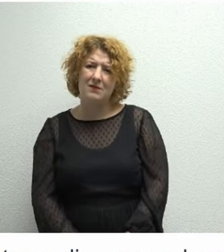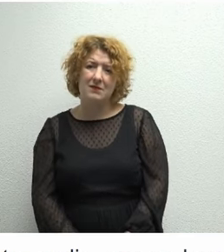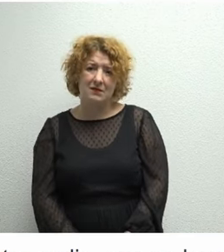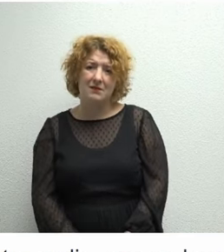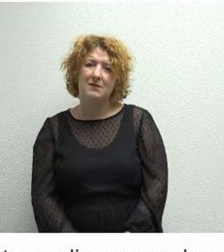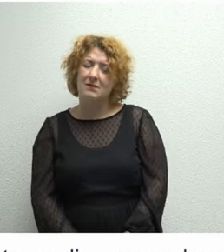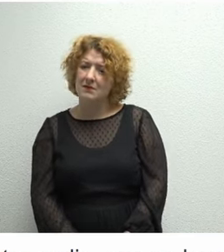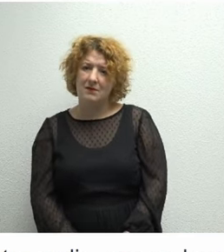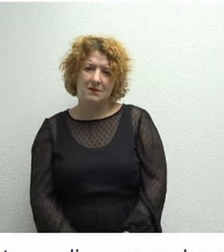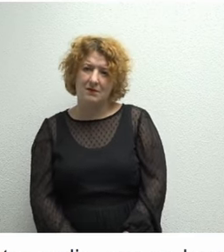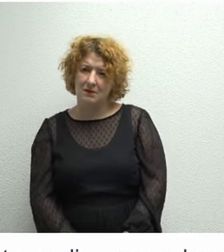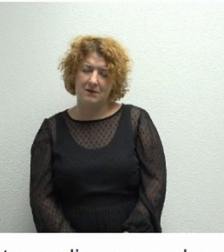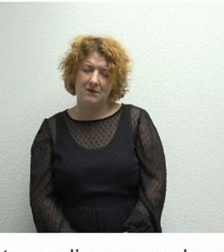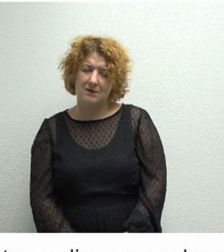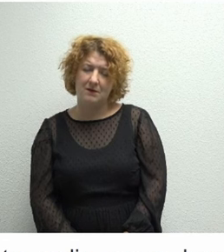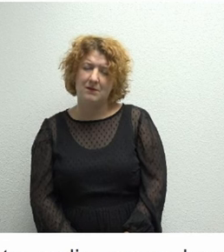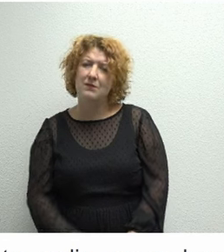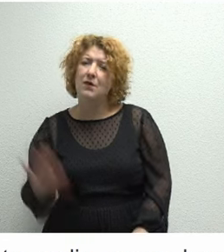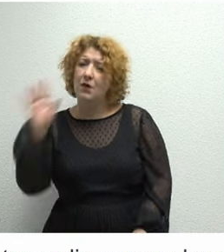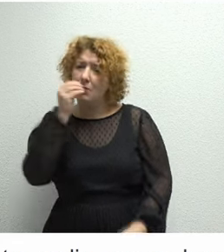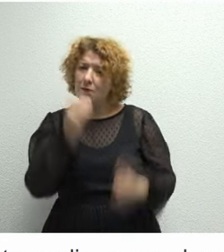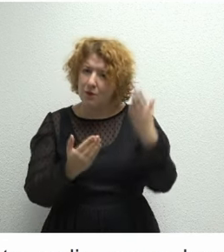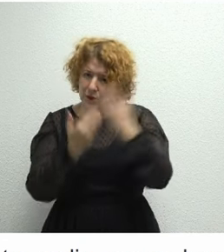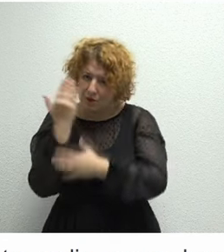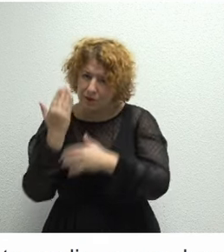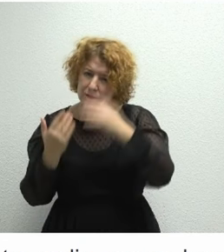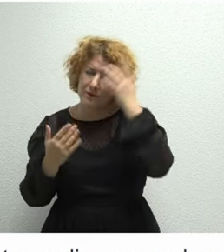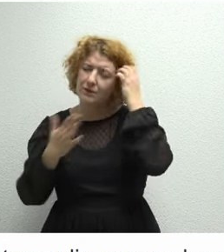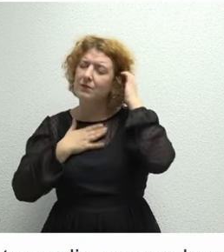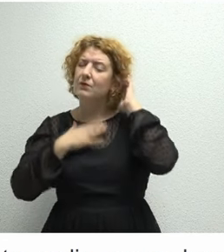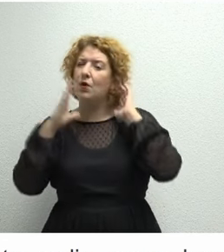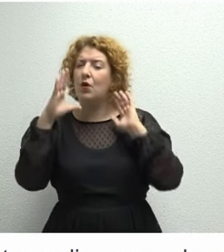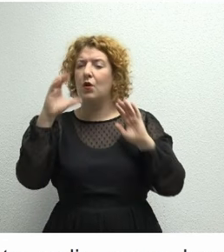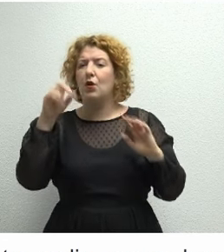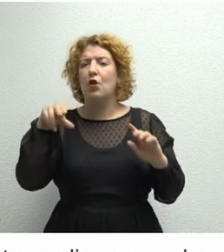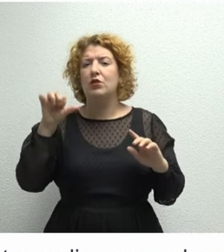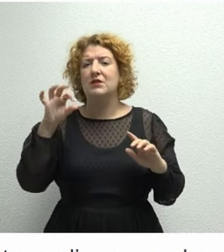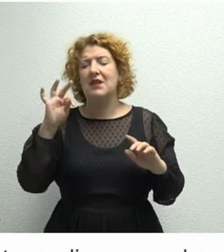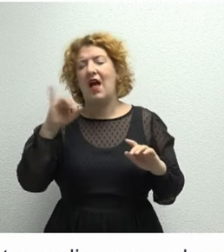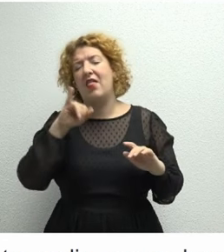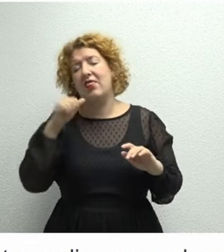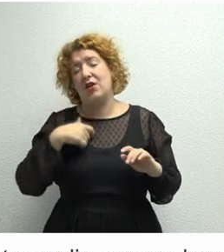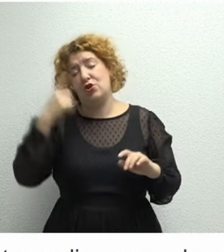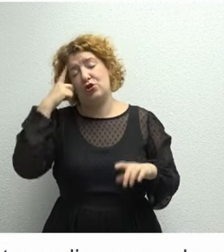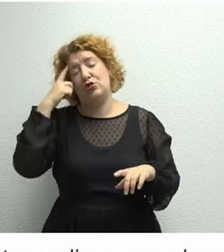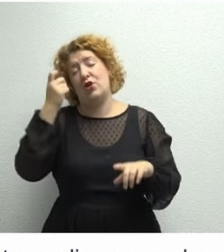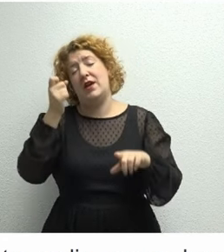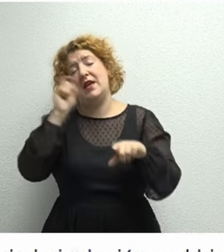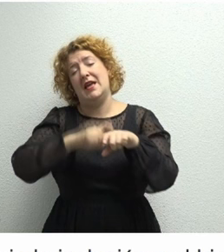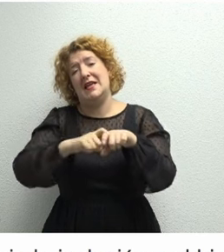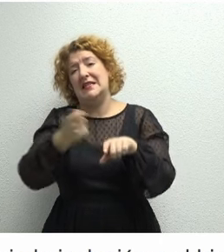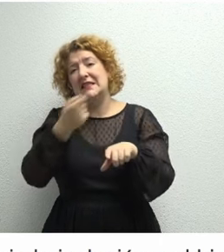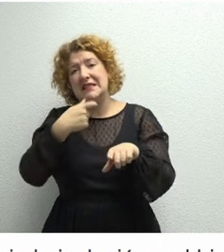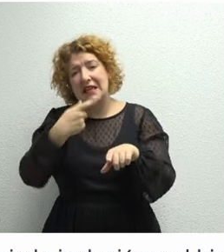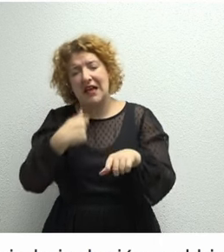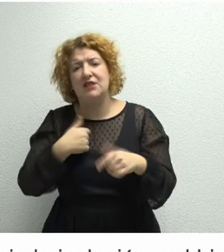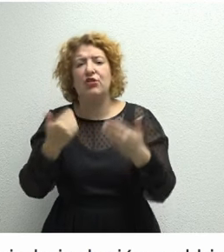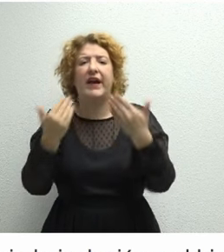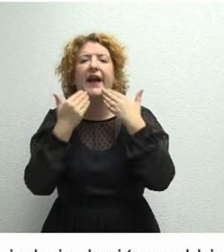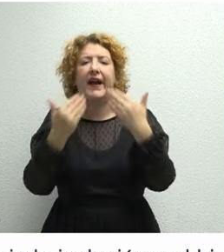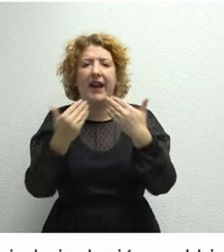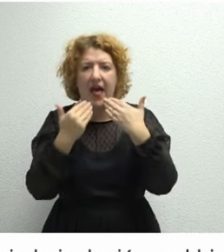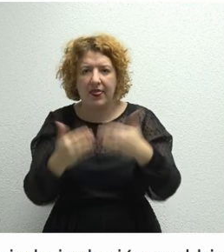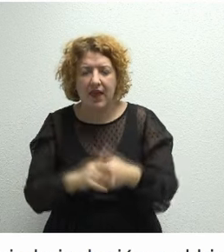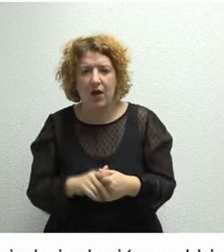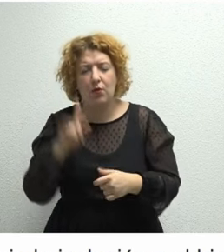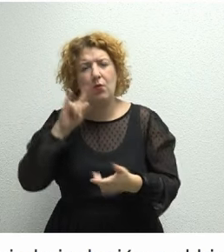nuestra Hola buenos días mi nombre es constanza machío soy psiquiatra y estoy muy agradecida por poder hablar